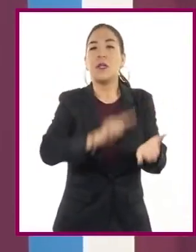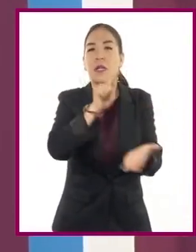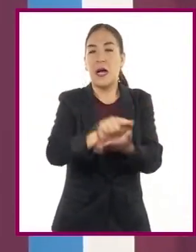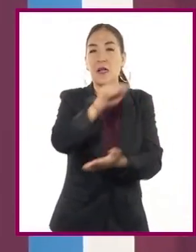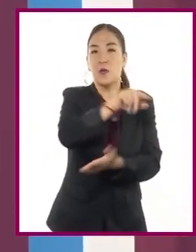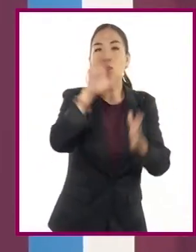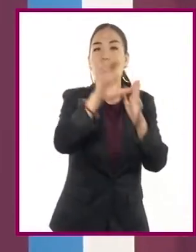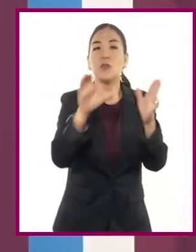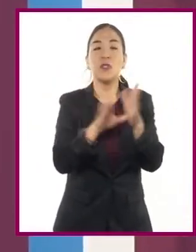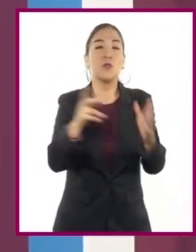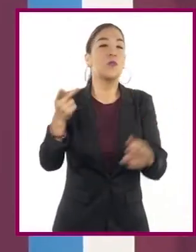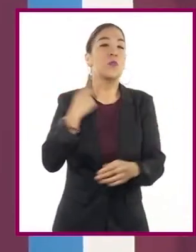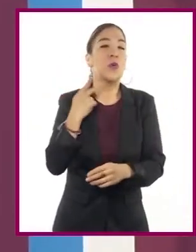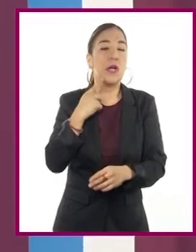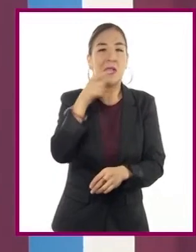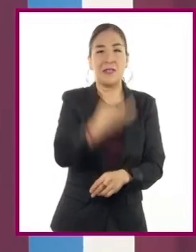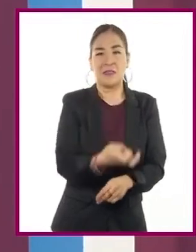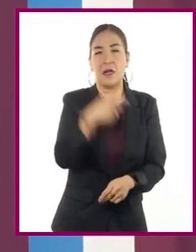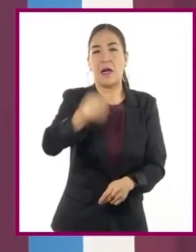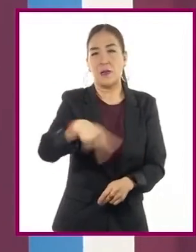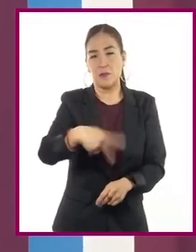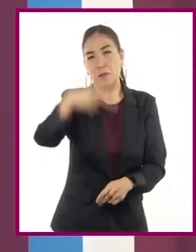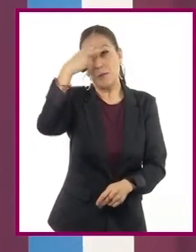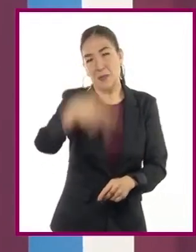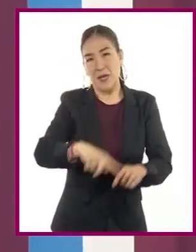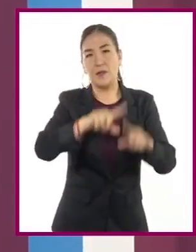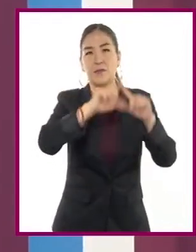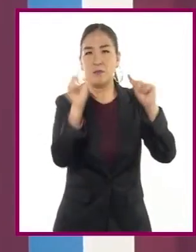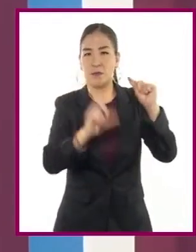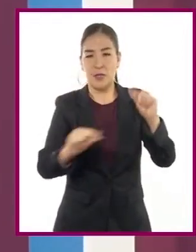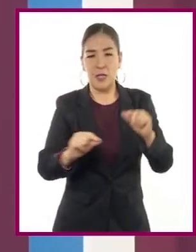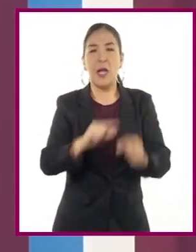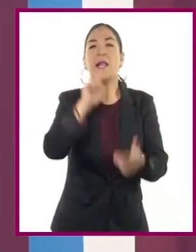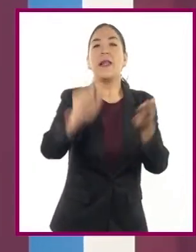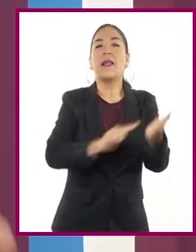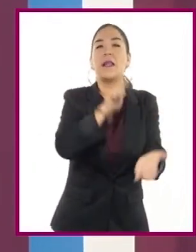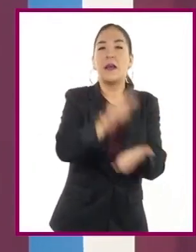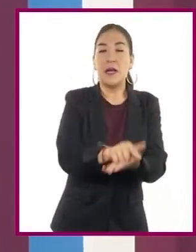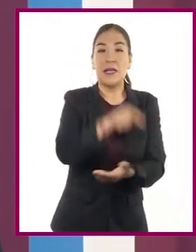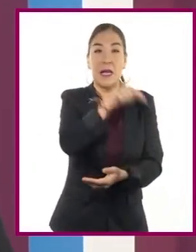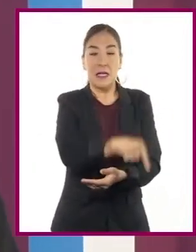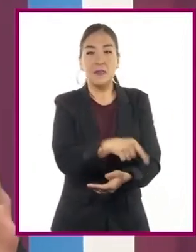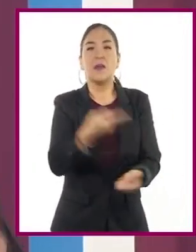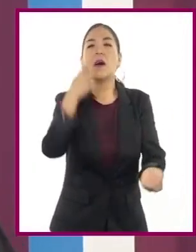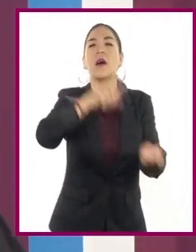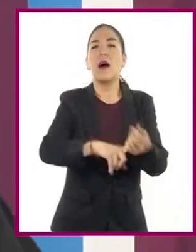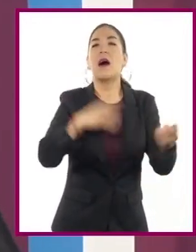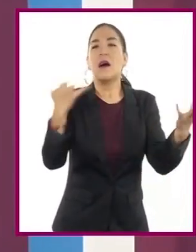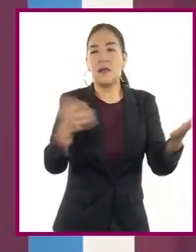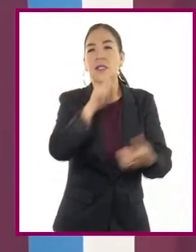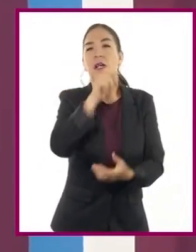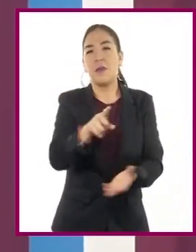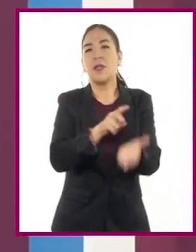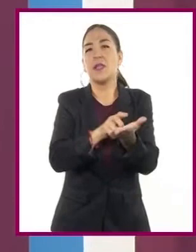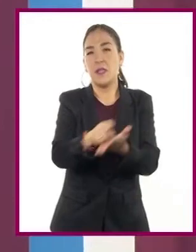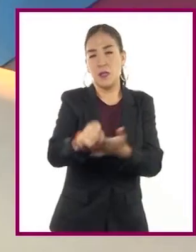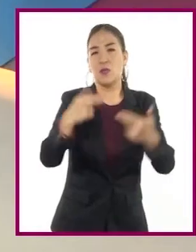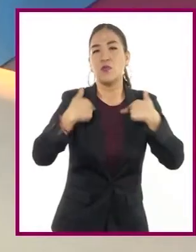Constitución Política de los Estados Unidos Mexicanos, en las leyes que de ella emanan y en los derechos